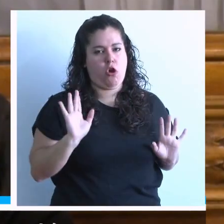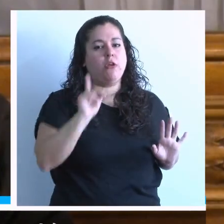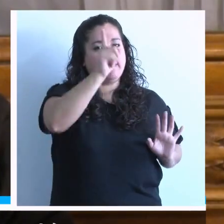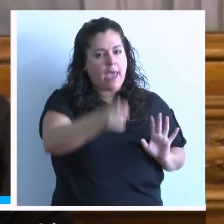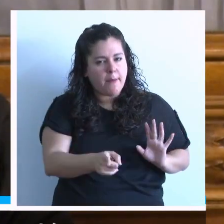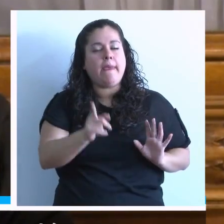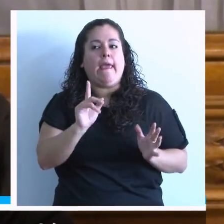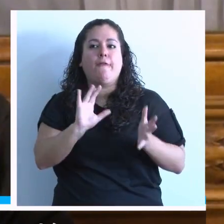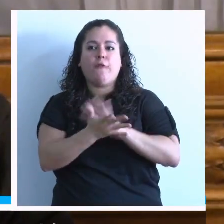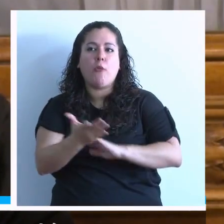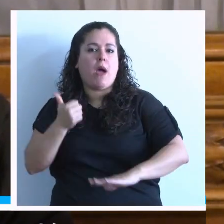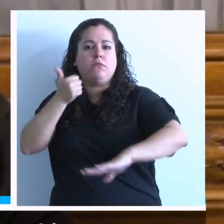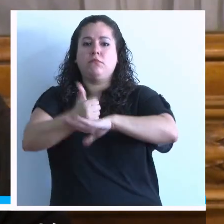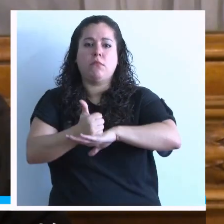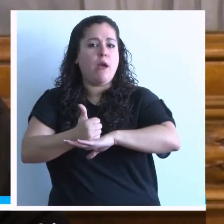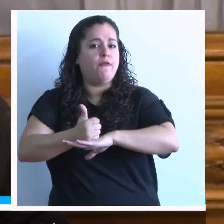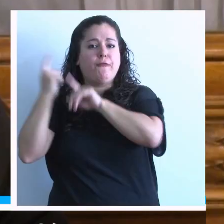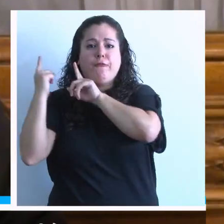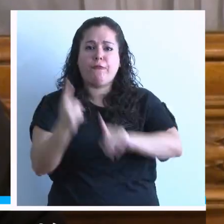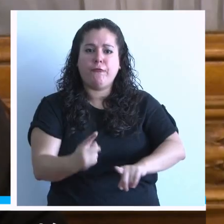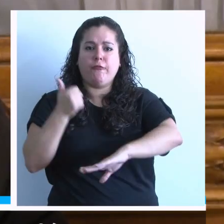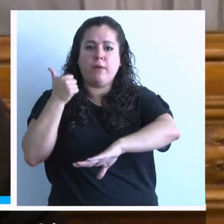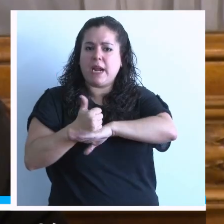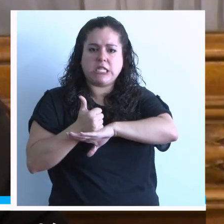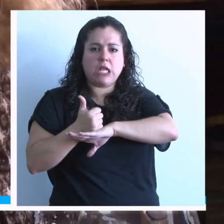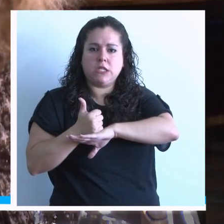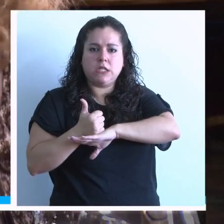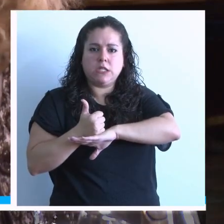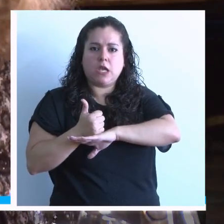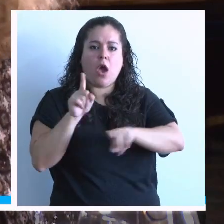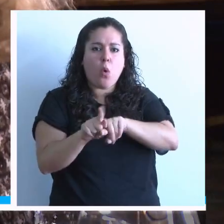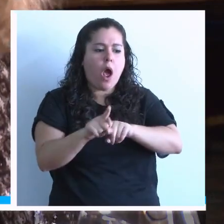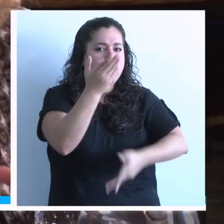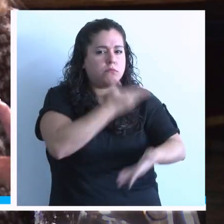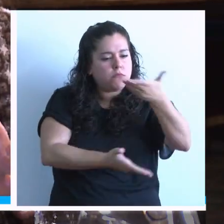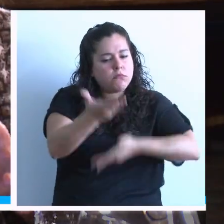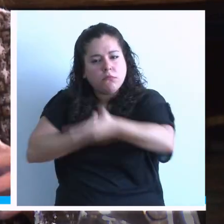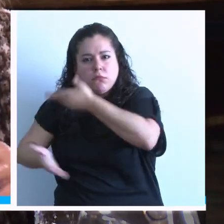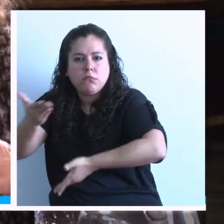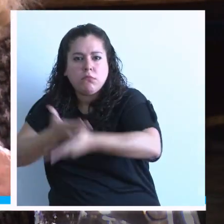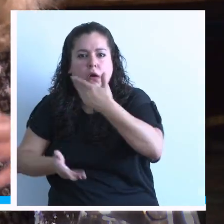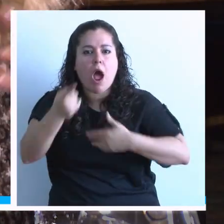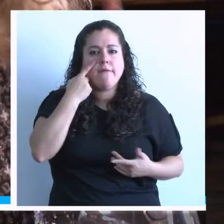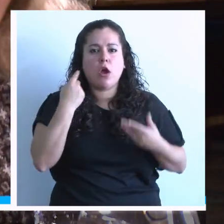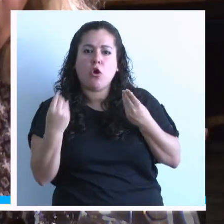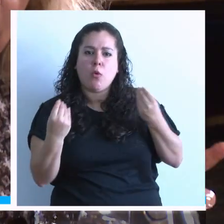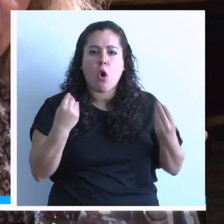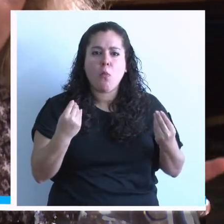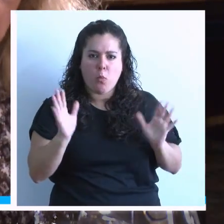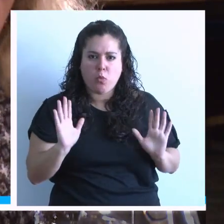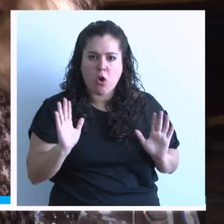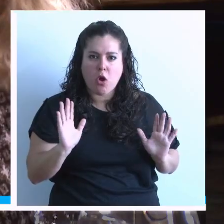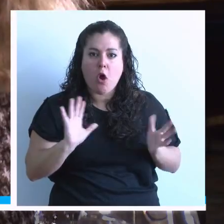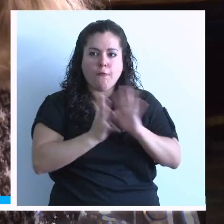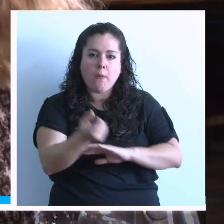trata también de propuestas, presencia y compartir con los productores, compartir con